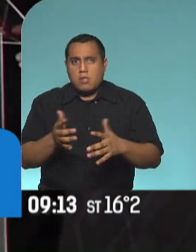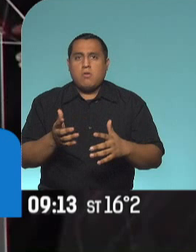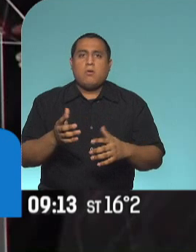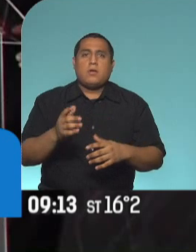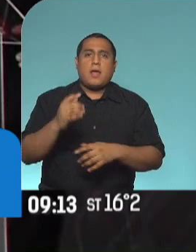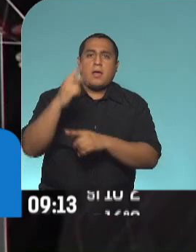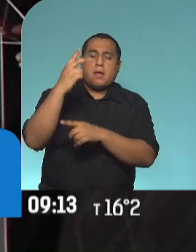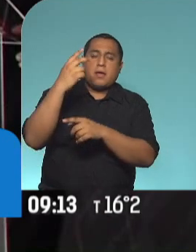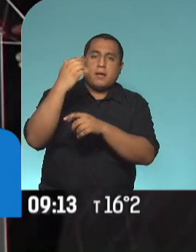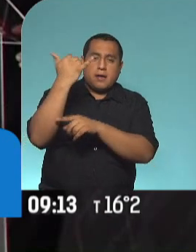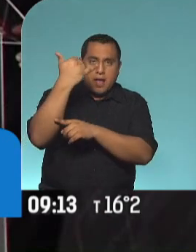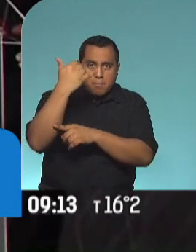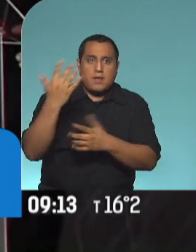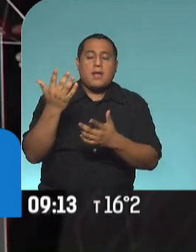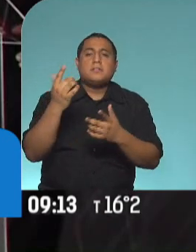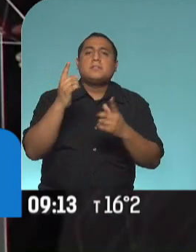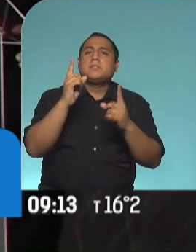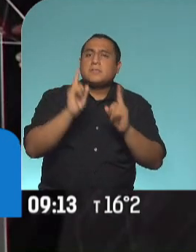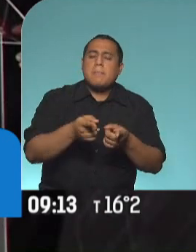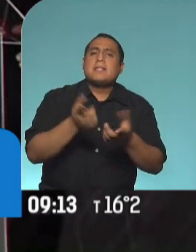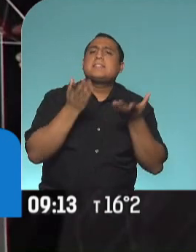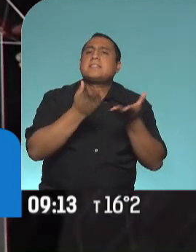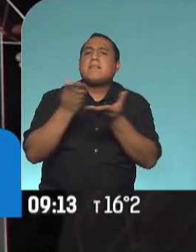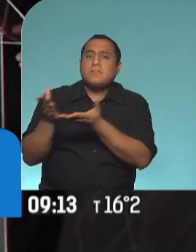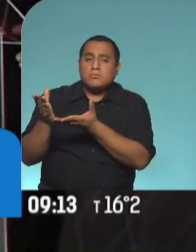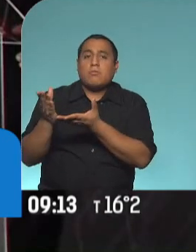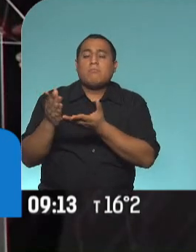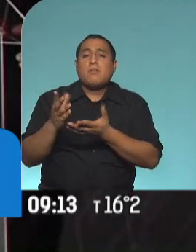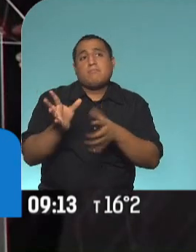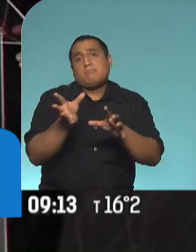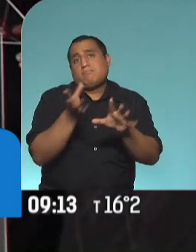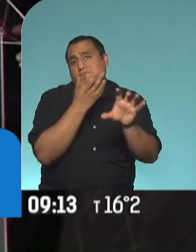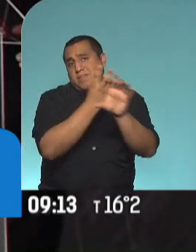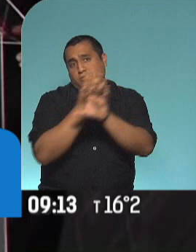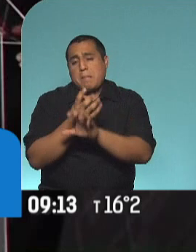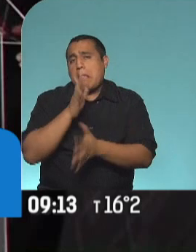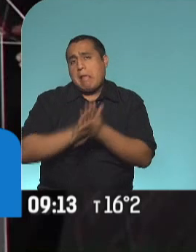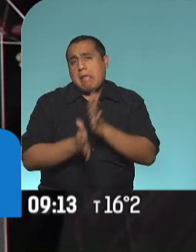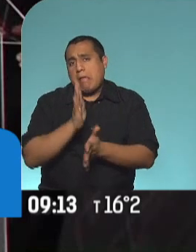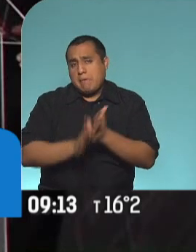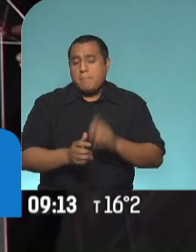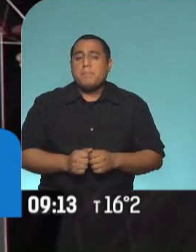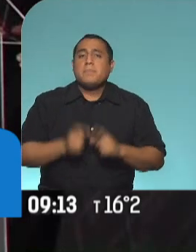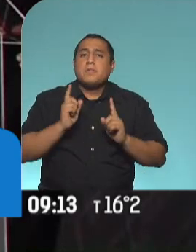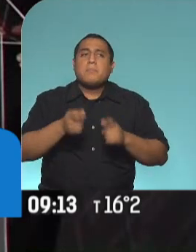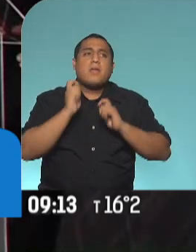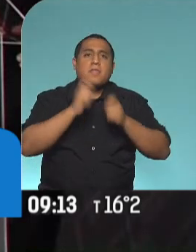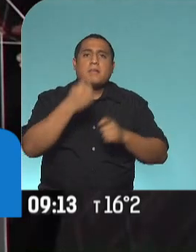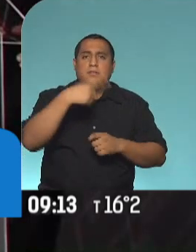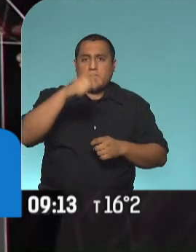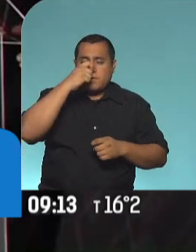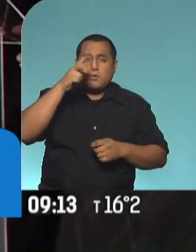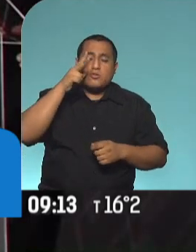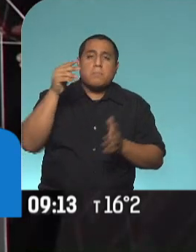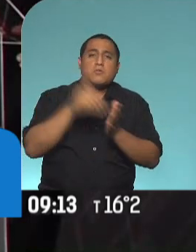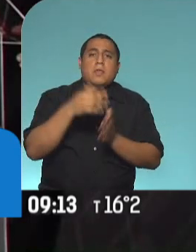cámaras, además también de los servicios de videollamadas que son gratuitos. También transferimos 128 millones de